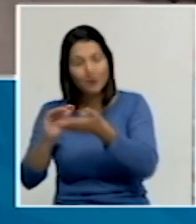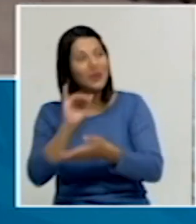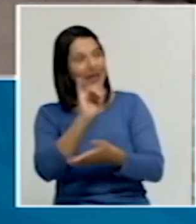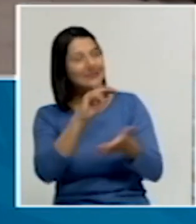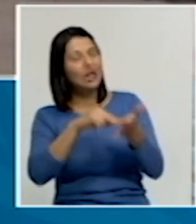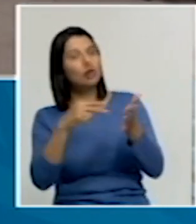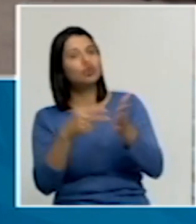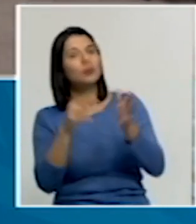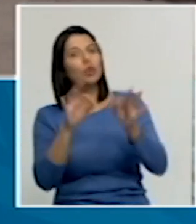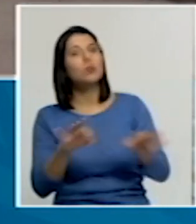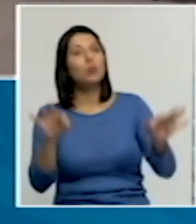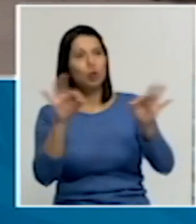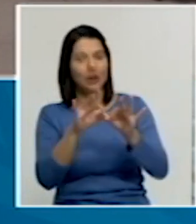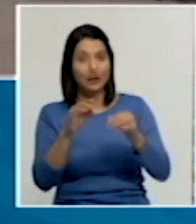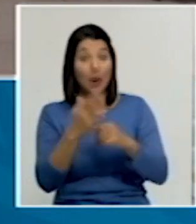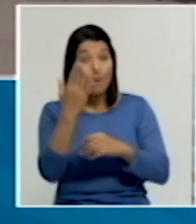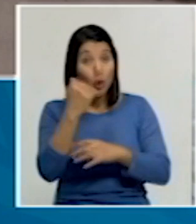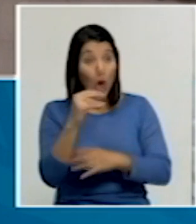virus eficiente